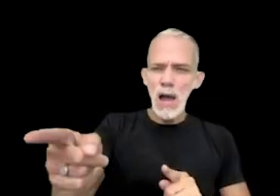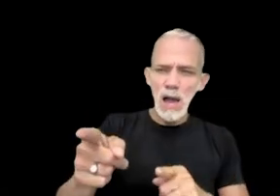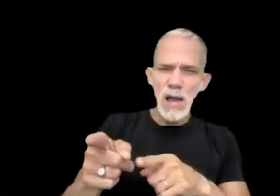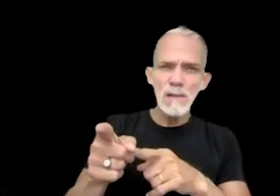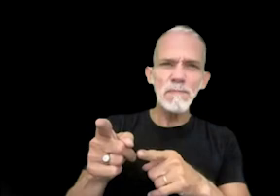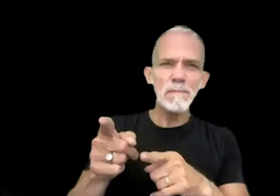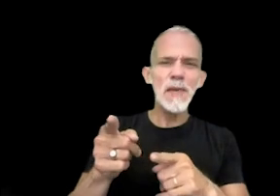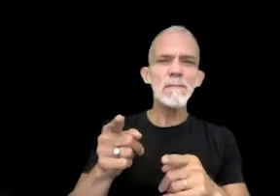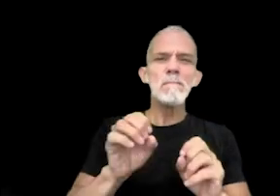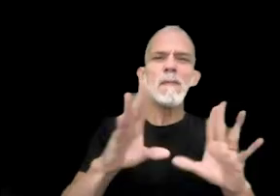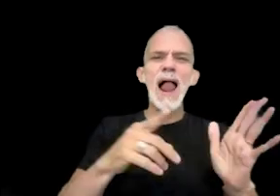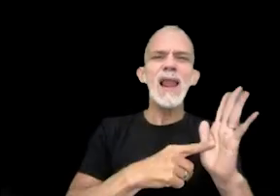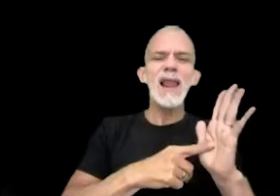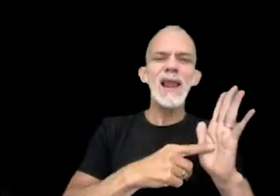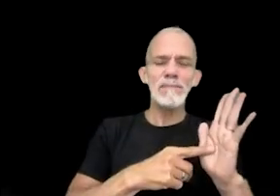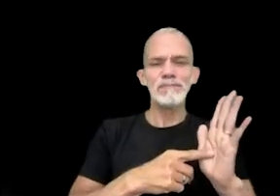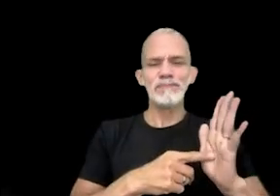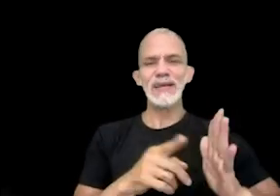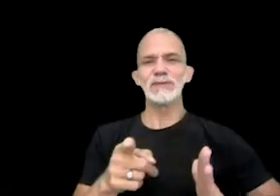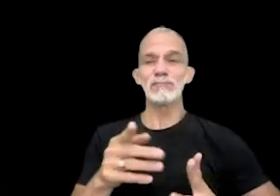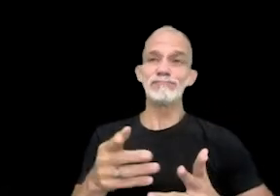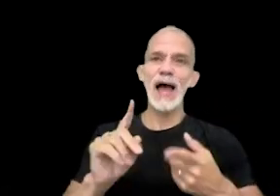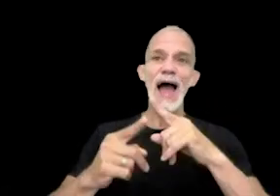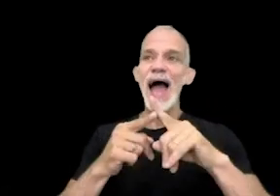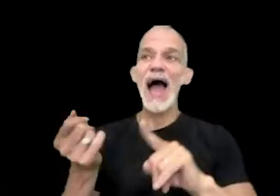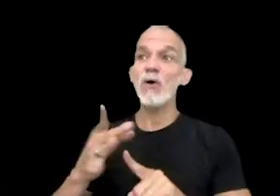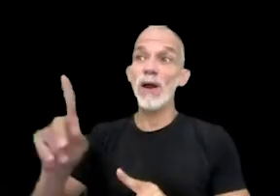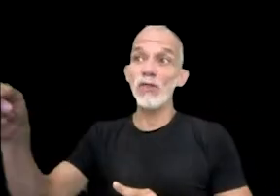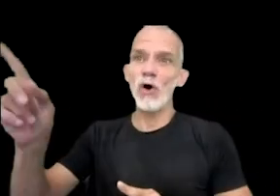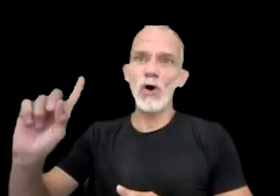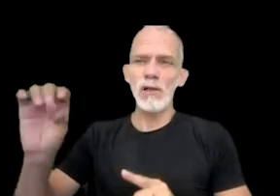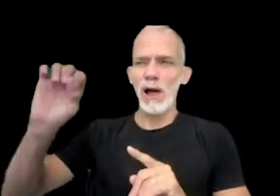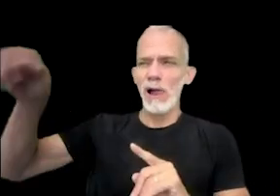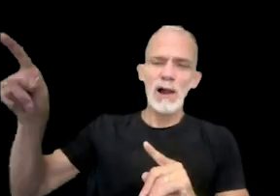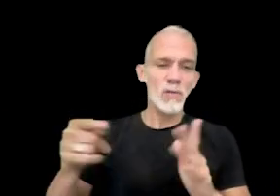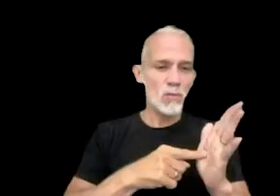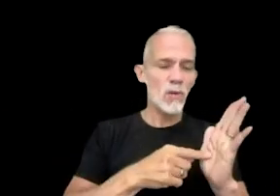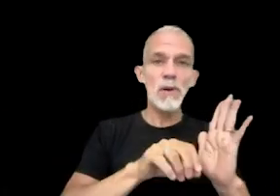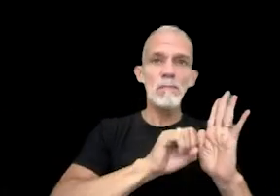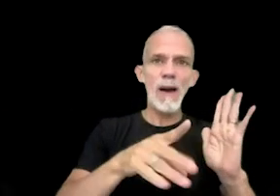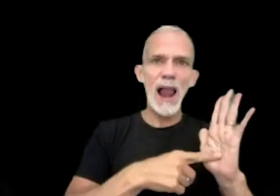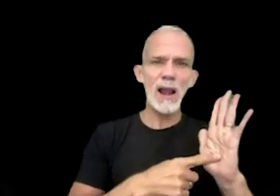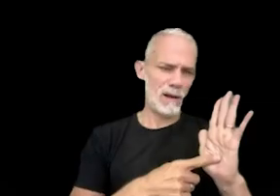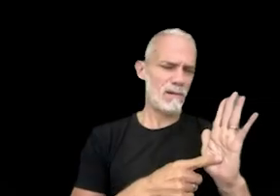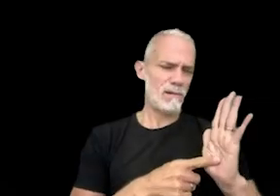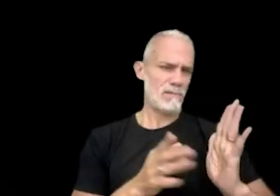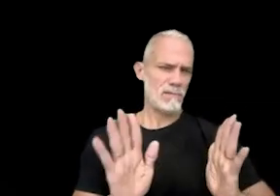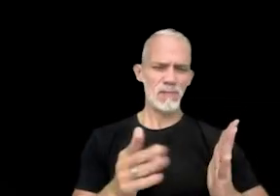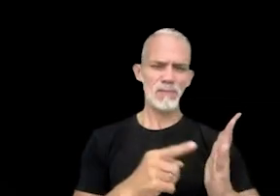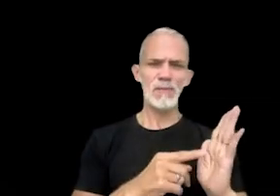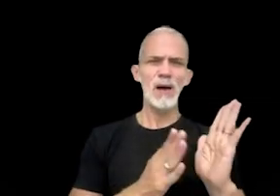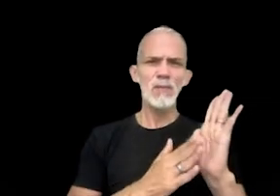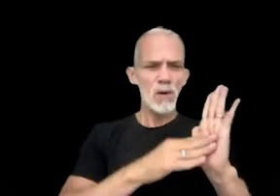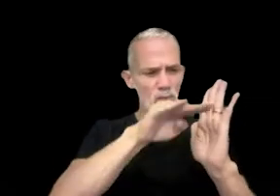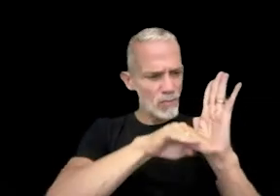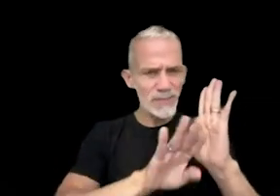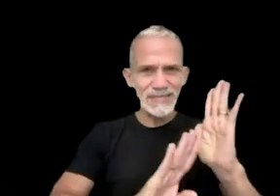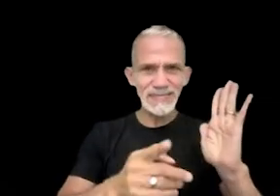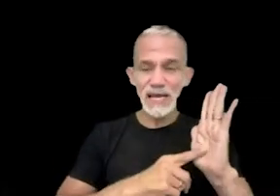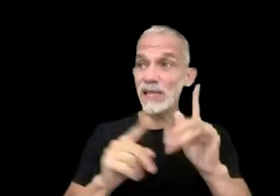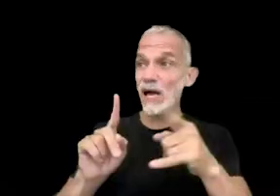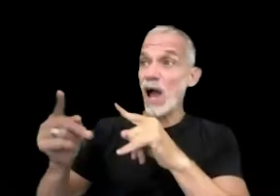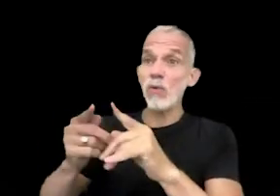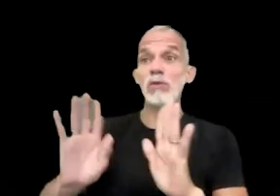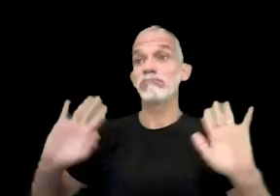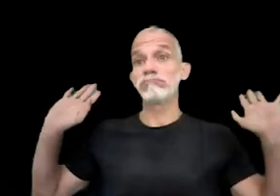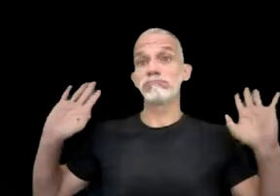utilizas mal, o sea, antes que aplicar el tratado usaste mal la norma. Si vos usás mal la norma, no hay tratado que te